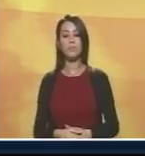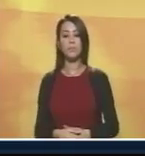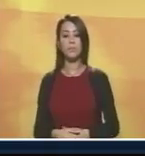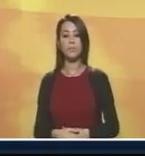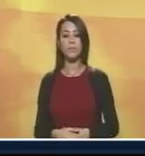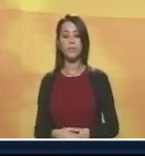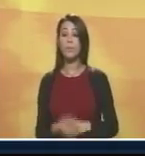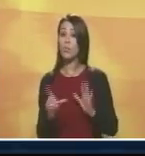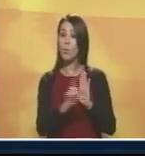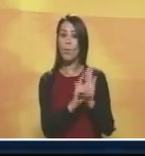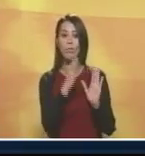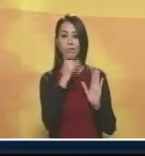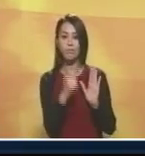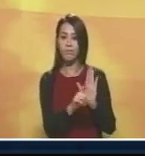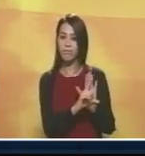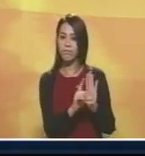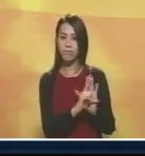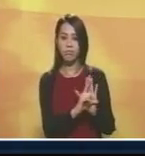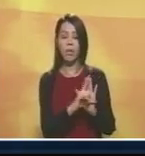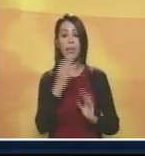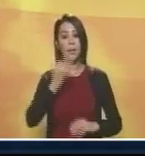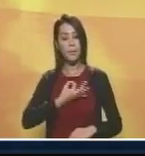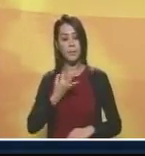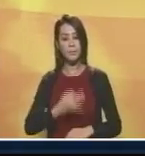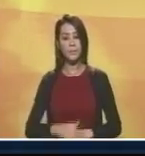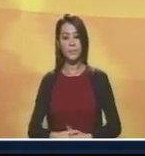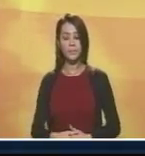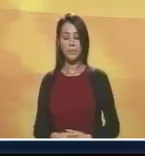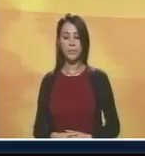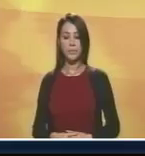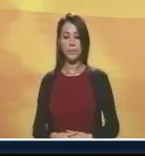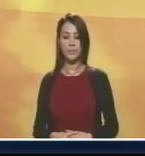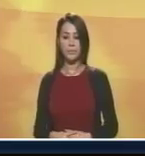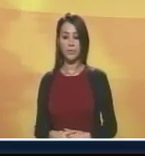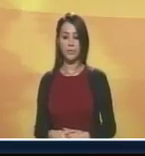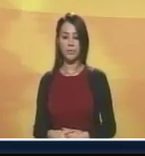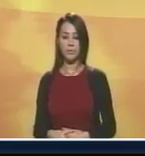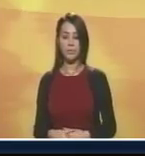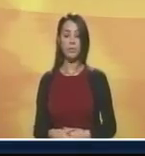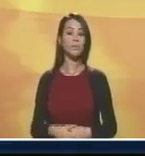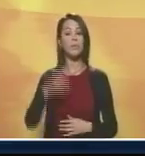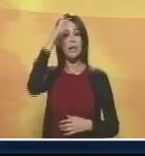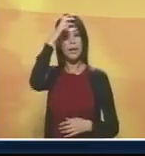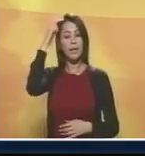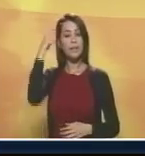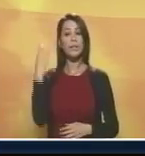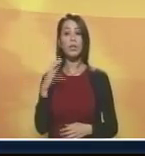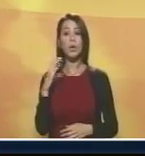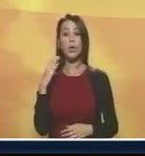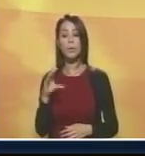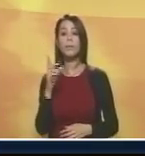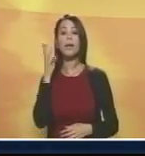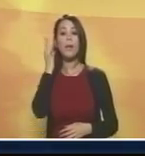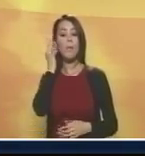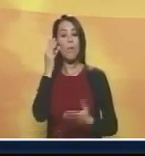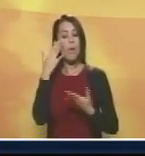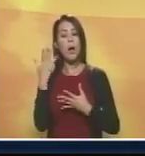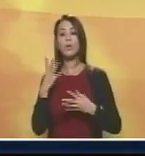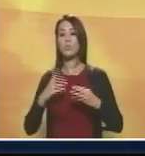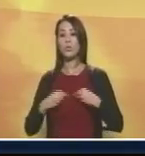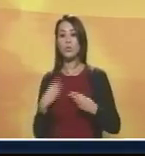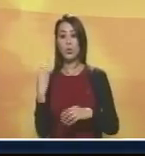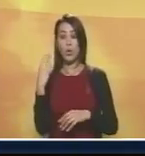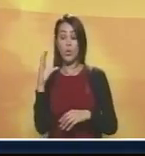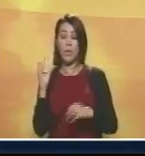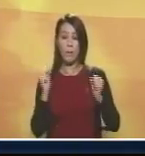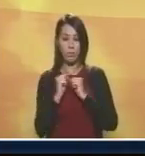de toda legitimidad y credibilidad. Por su parte, la canciller colombiana María Ángela Holguín negó que desde